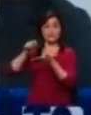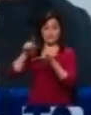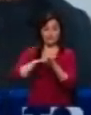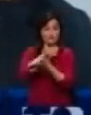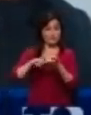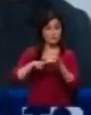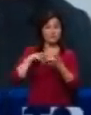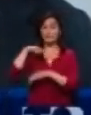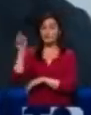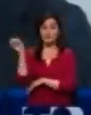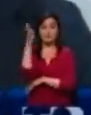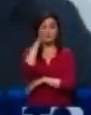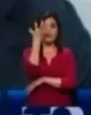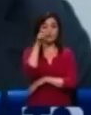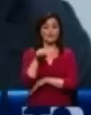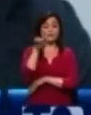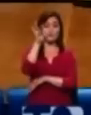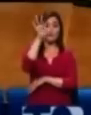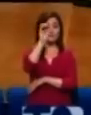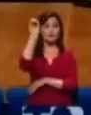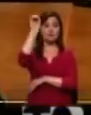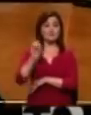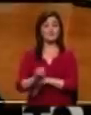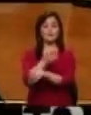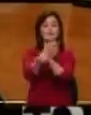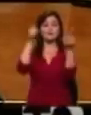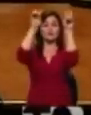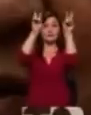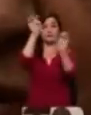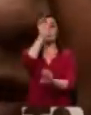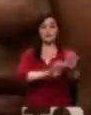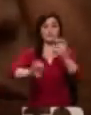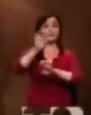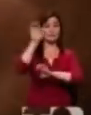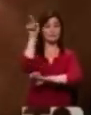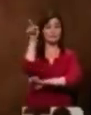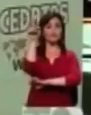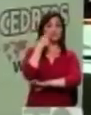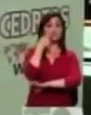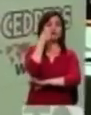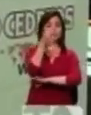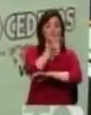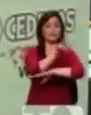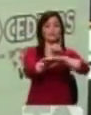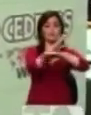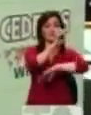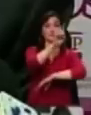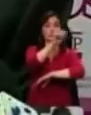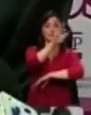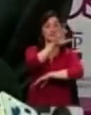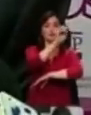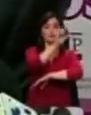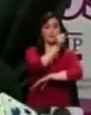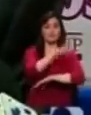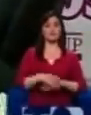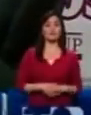tenemos el 15,9%. Sobre la diferencia de las mediciones, esto es lo que asegura el director de Sedatos. Las